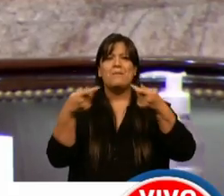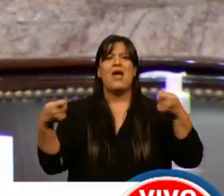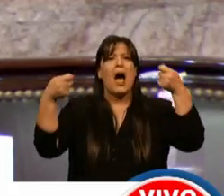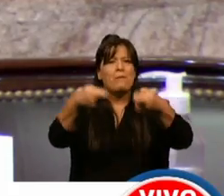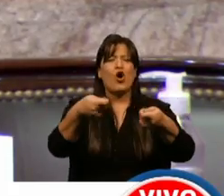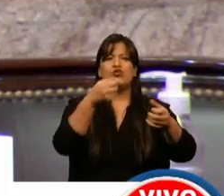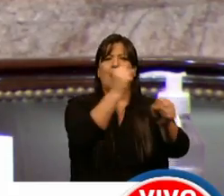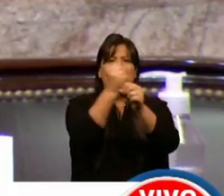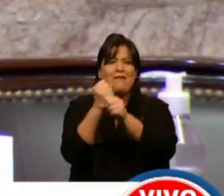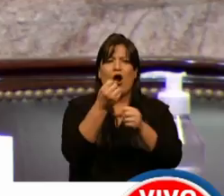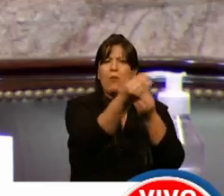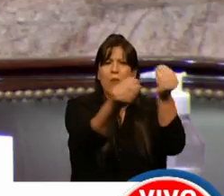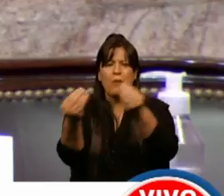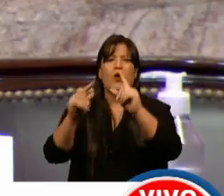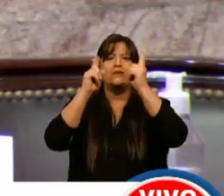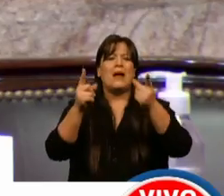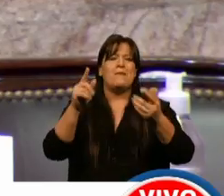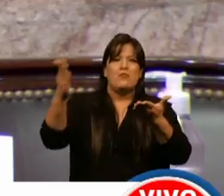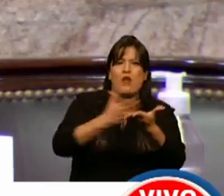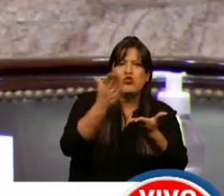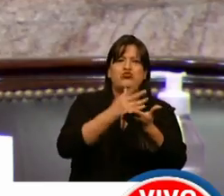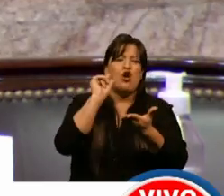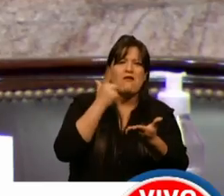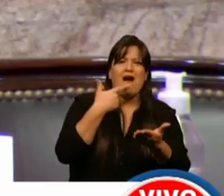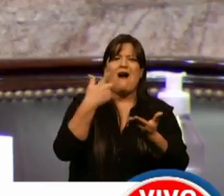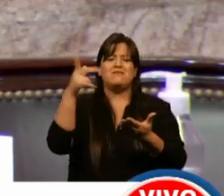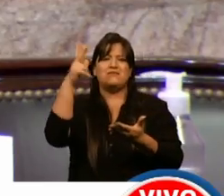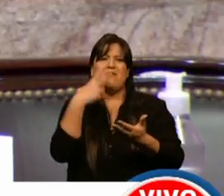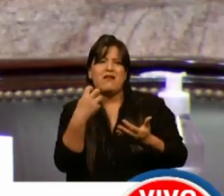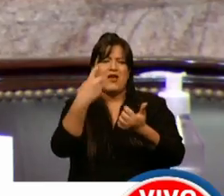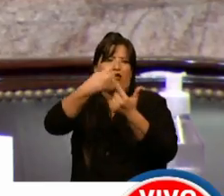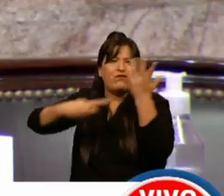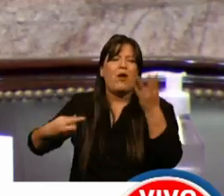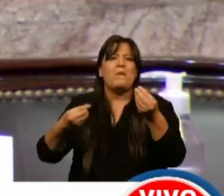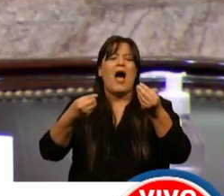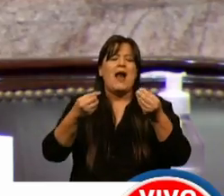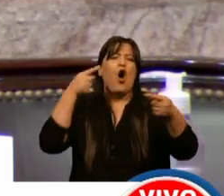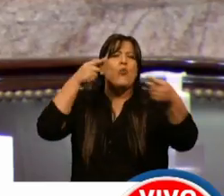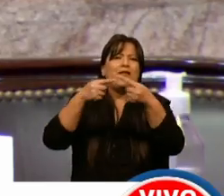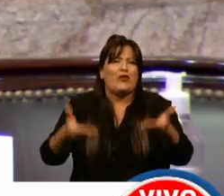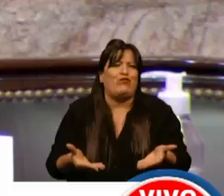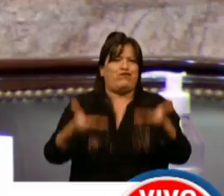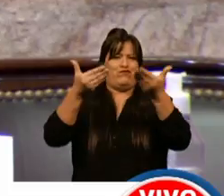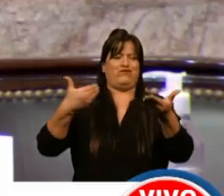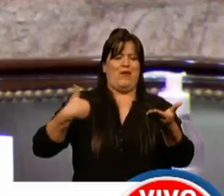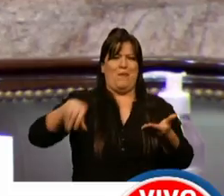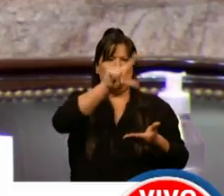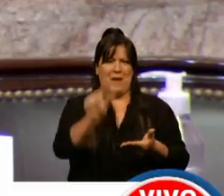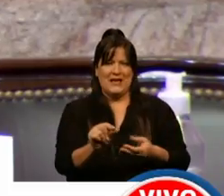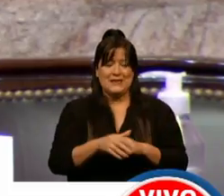trabajo y recursos energéticos para engrandecimiento de nuestro país por último invito a mis colegas